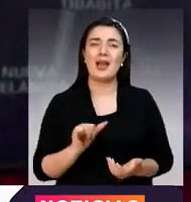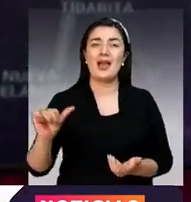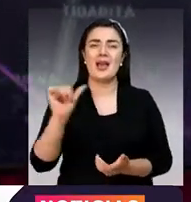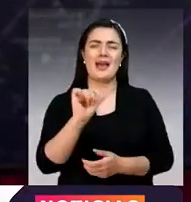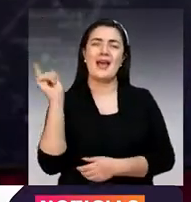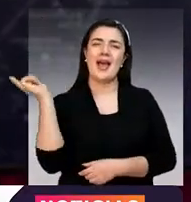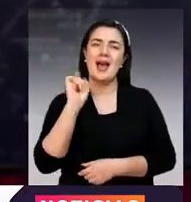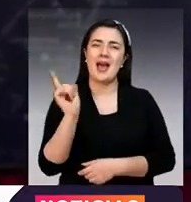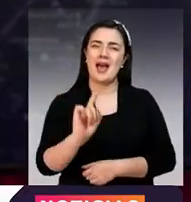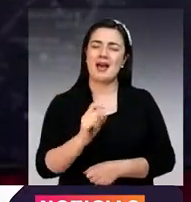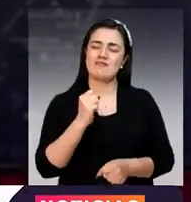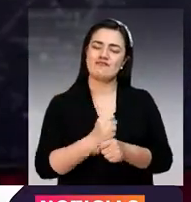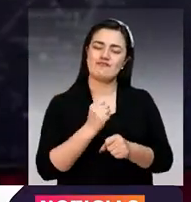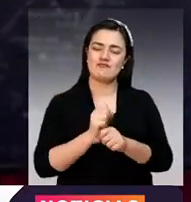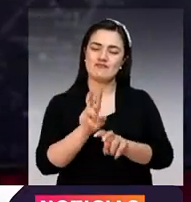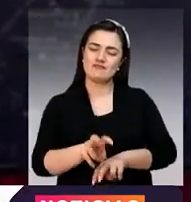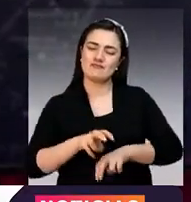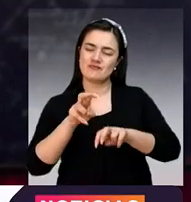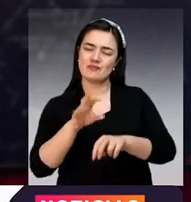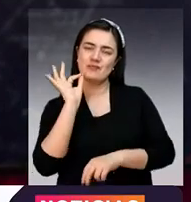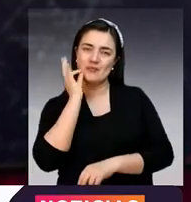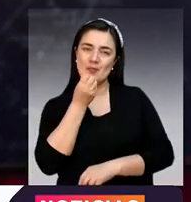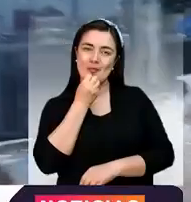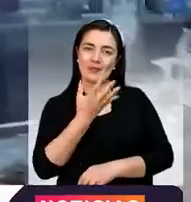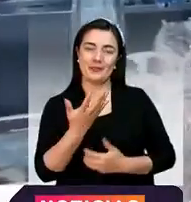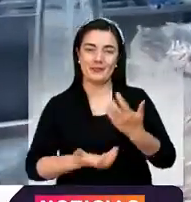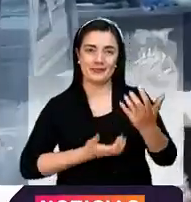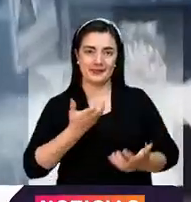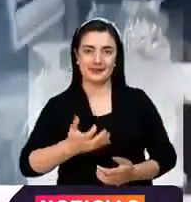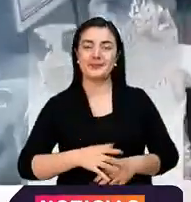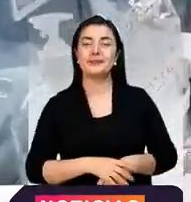trabajado y cultivado esta delicia culinaria.